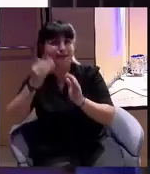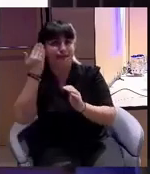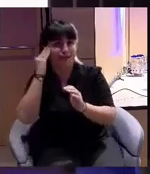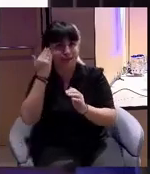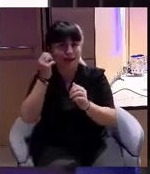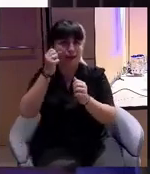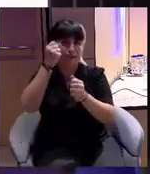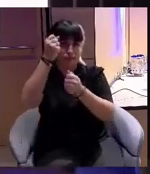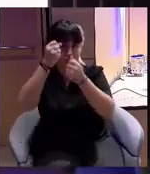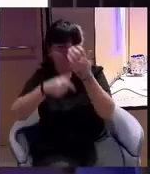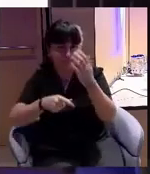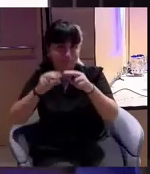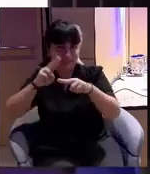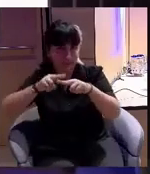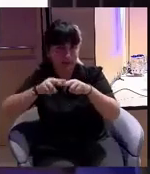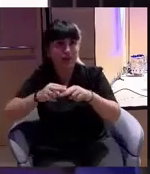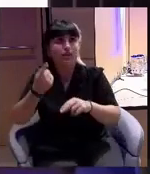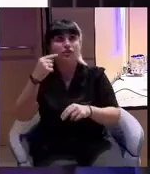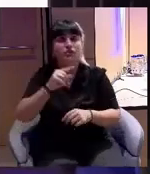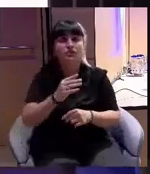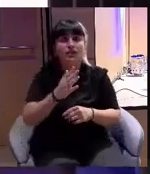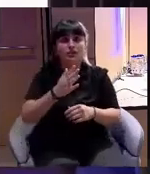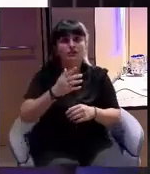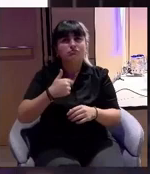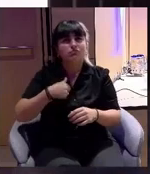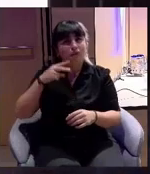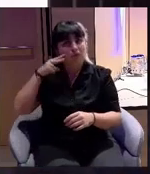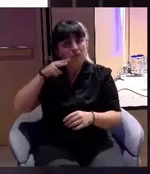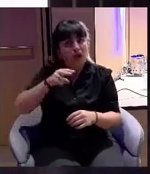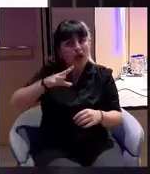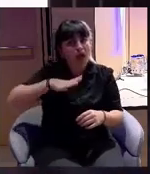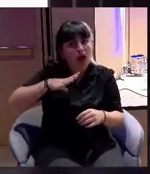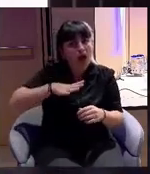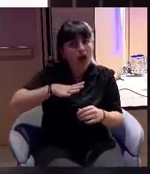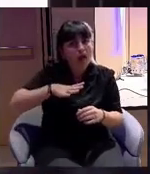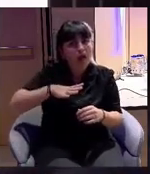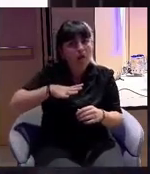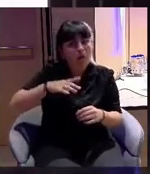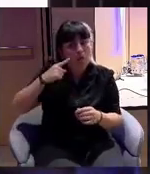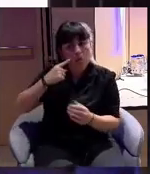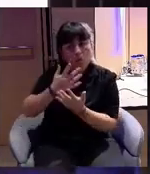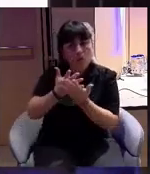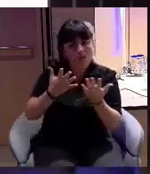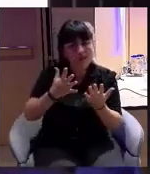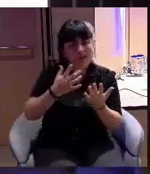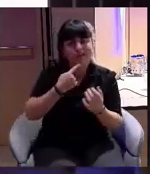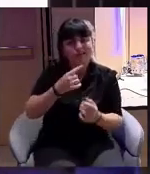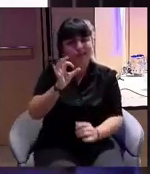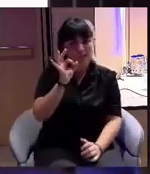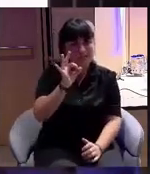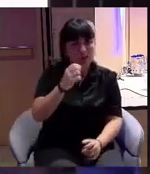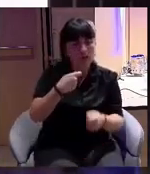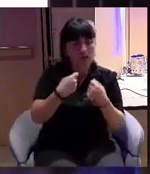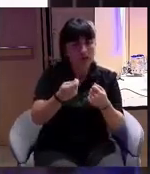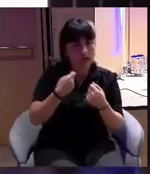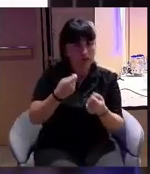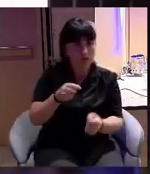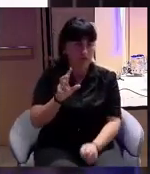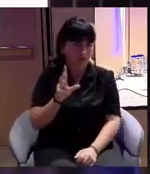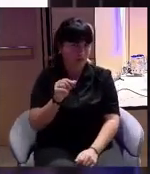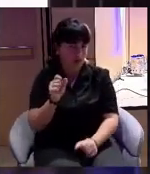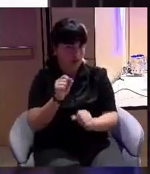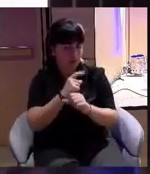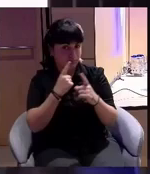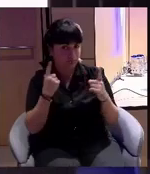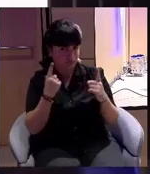ha candidatos presidenciales que reportan cero gasto lo cual es poco creíble y si uno lo compara con lo que lo que te dice meta